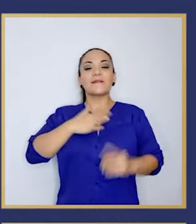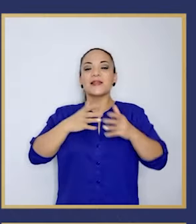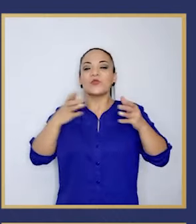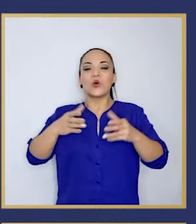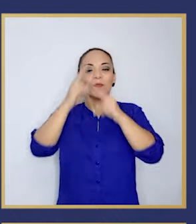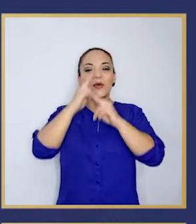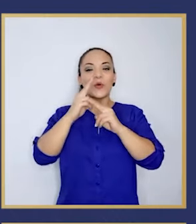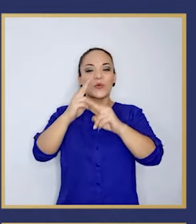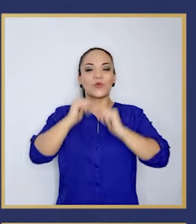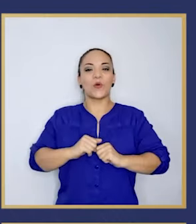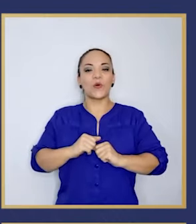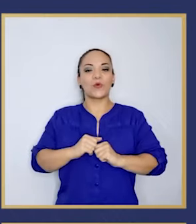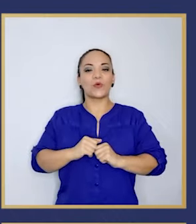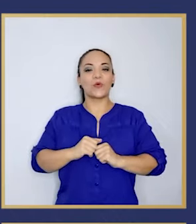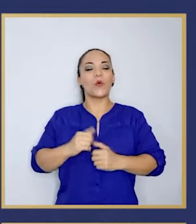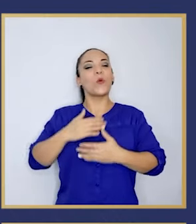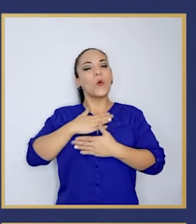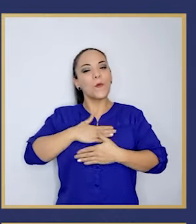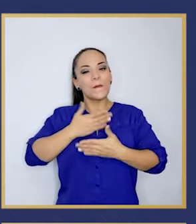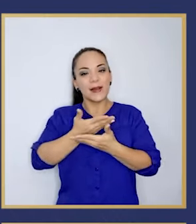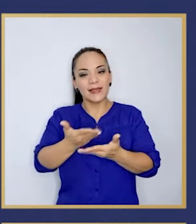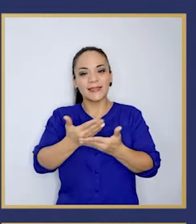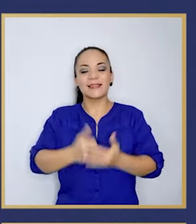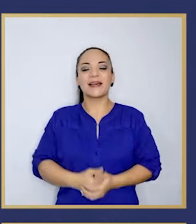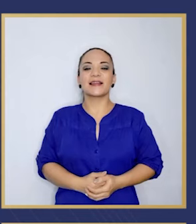regresar! Y es un enorme honor y placer